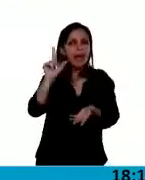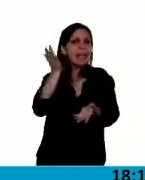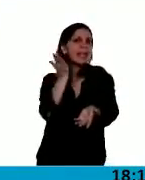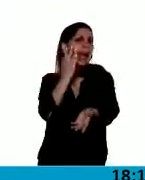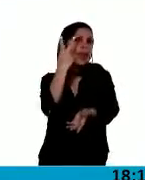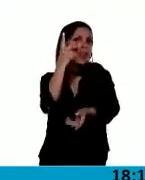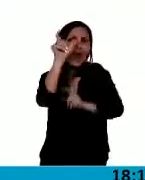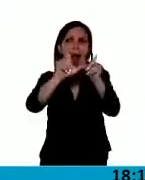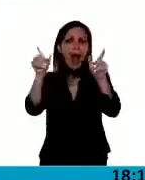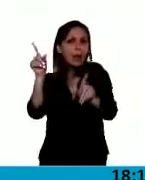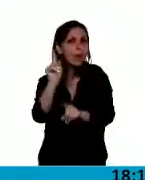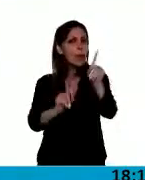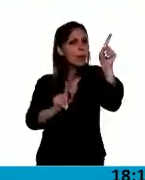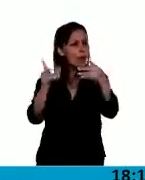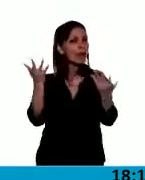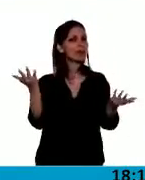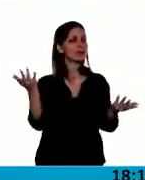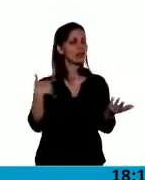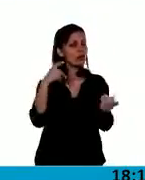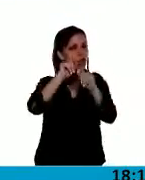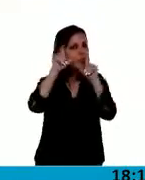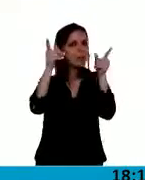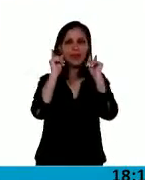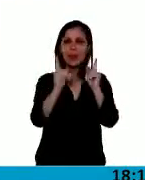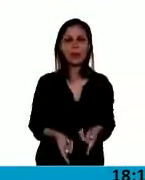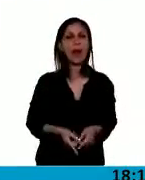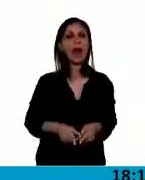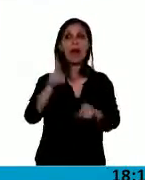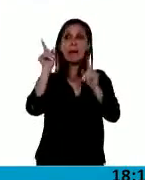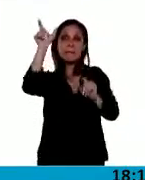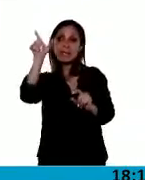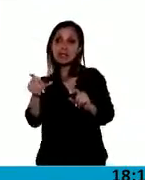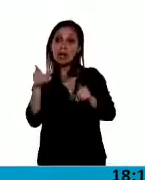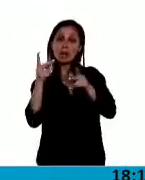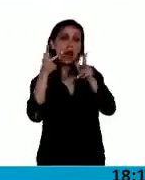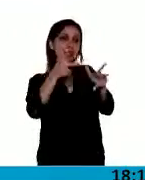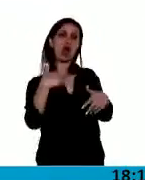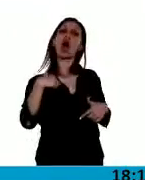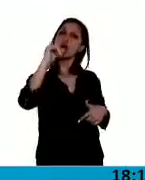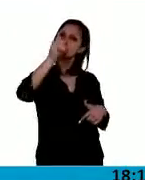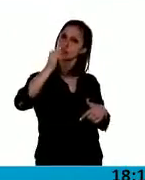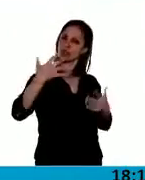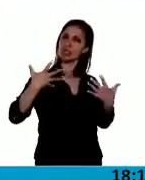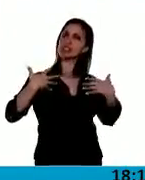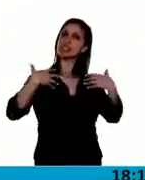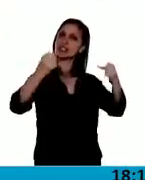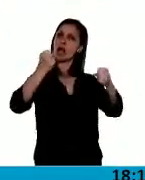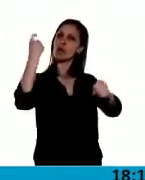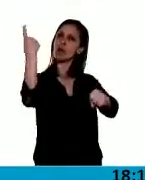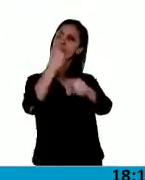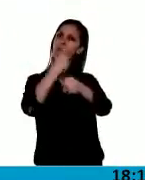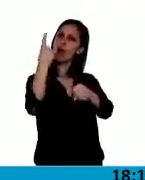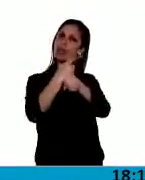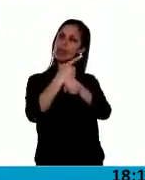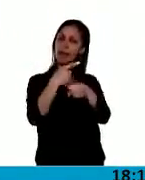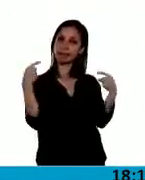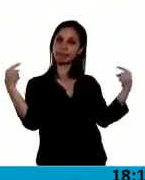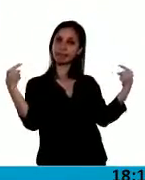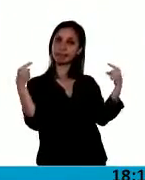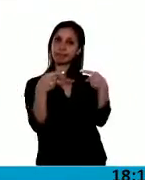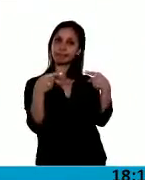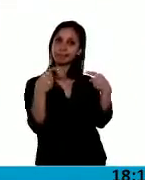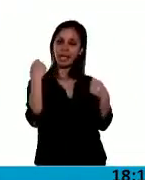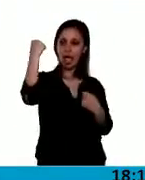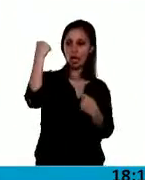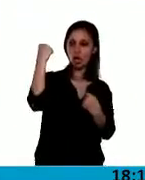algunos sectores de la política. Los mismos que dicen que la salud es prioridad en una falsa dicotomía que nos impusieron de economía a